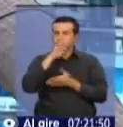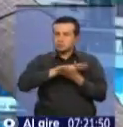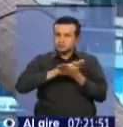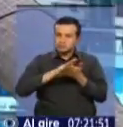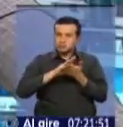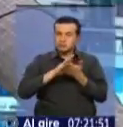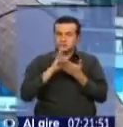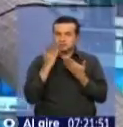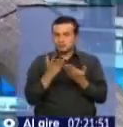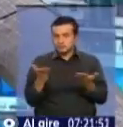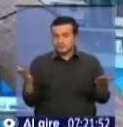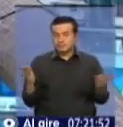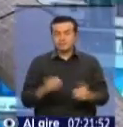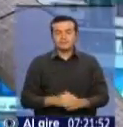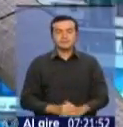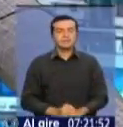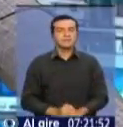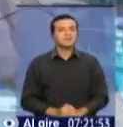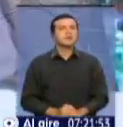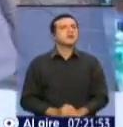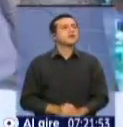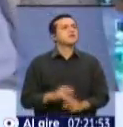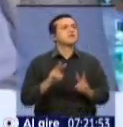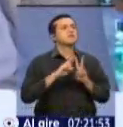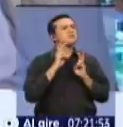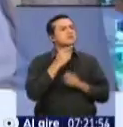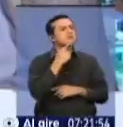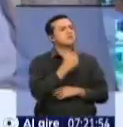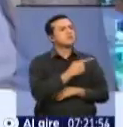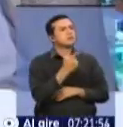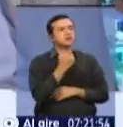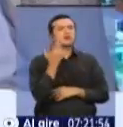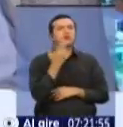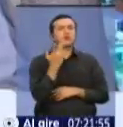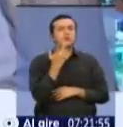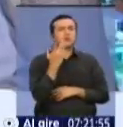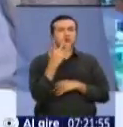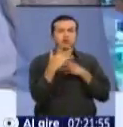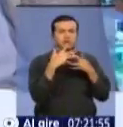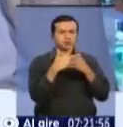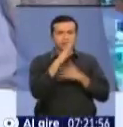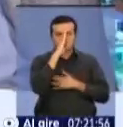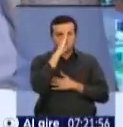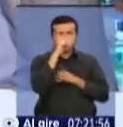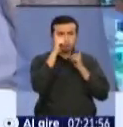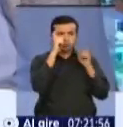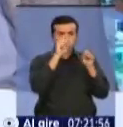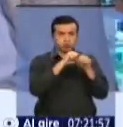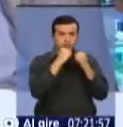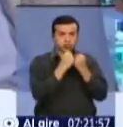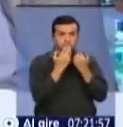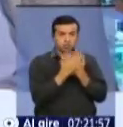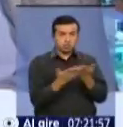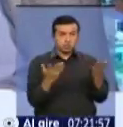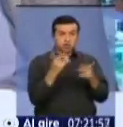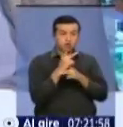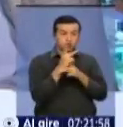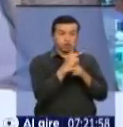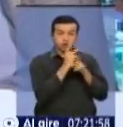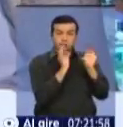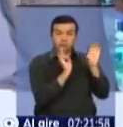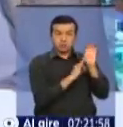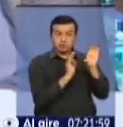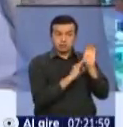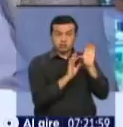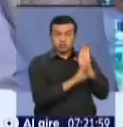en los órganos de control, precisamente. Pero en ese sentido se creó la función de transparencia y control social, y el Consejo de Participación